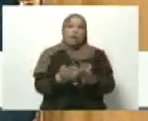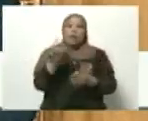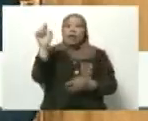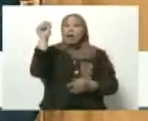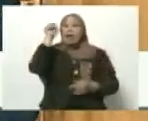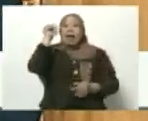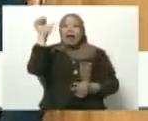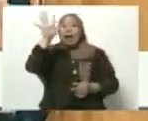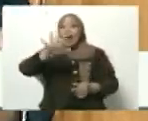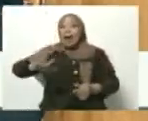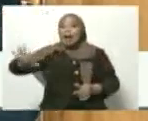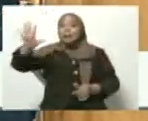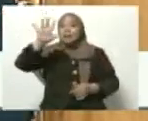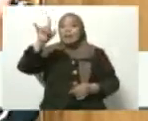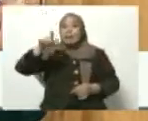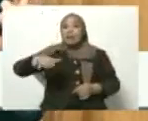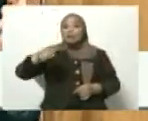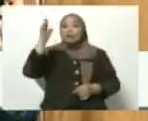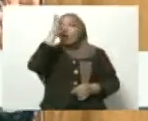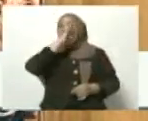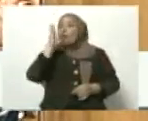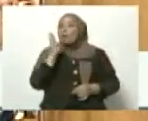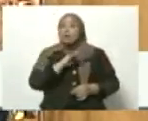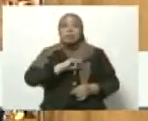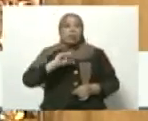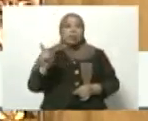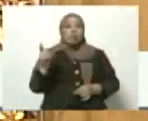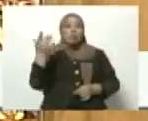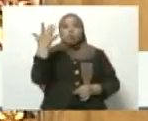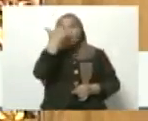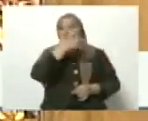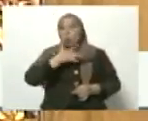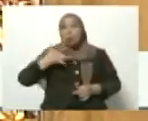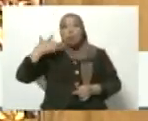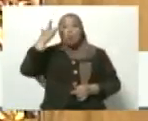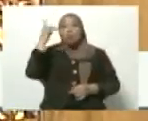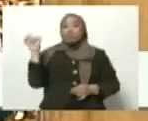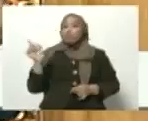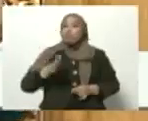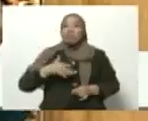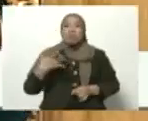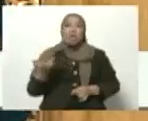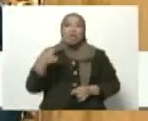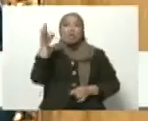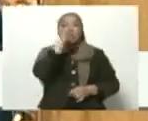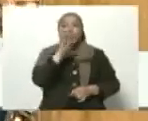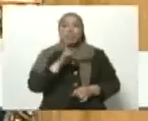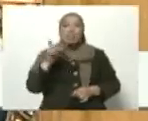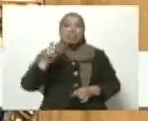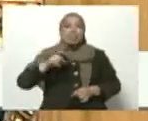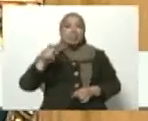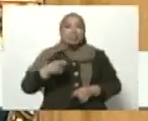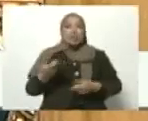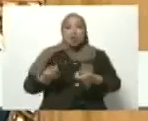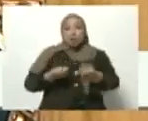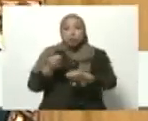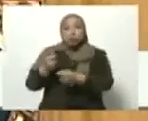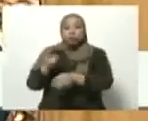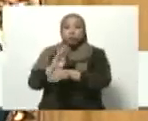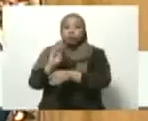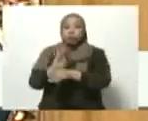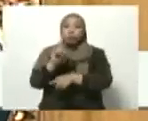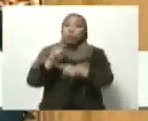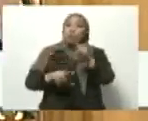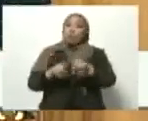buena parte de América Latina, incluso Brasil, no, Brasil necesita los fertilizantes rusos. O sea, lo que digo es, nosotros tenemos que crear con